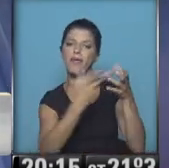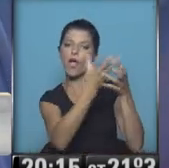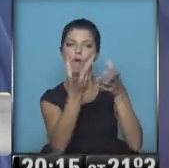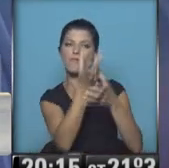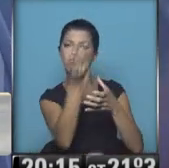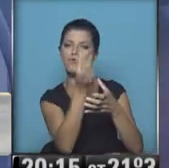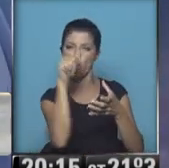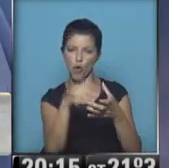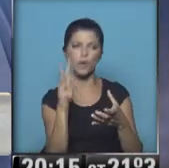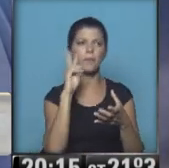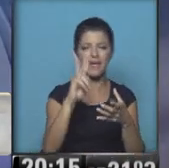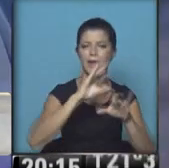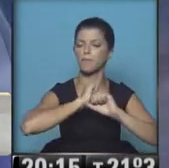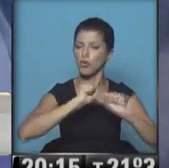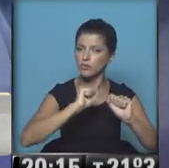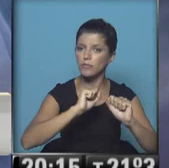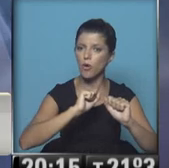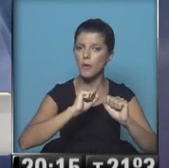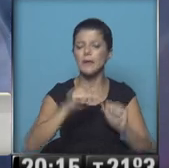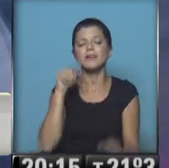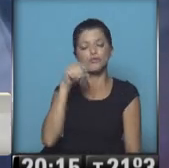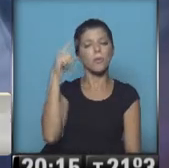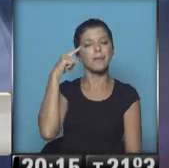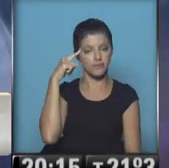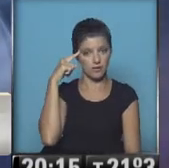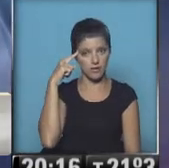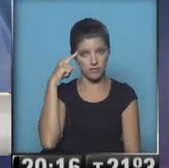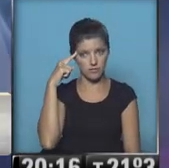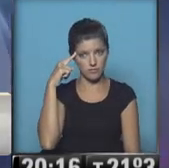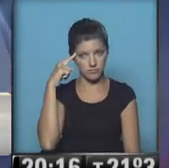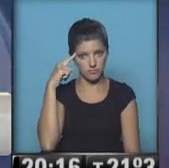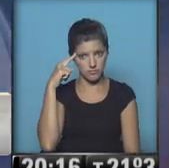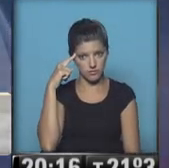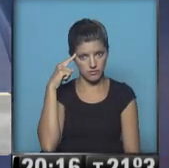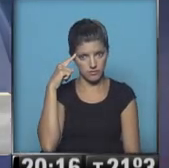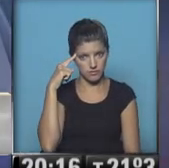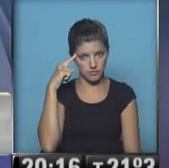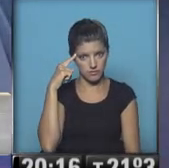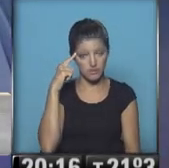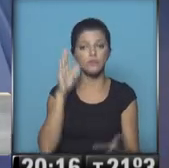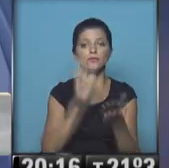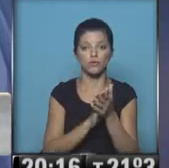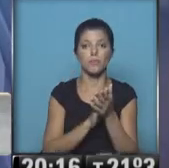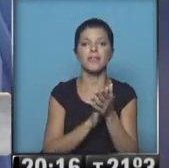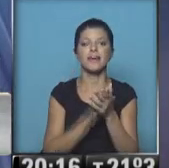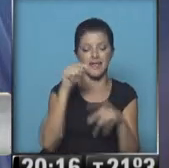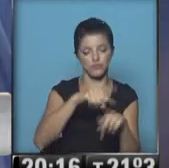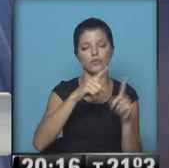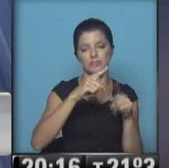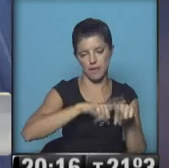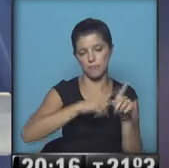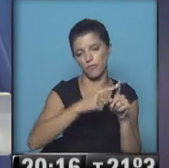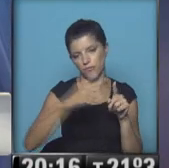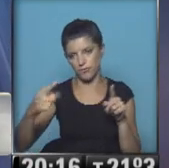muy voluminosa, es explosiva, en principio ellos no son muy optimistas respecto a que el ciclo eruptivo sea corto.